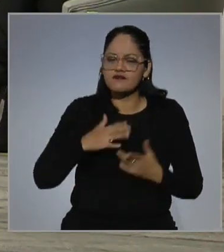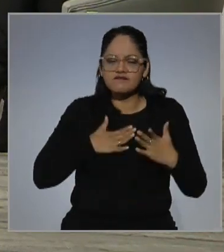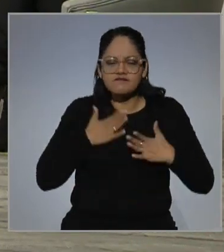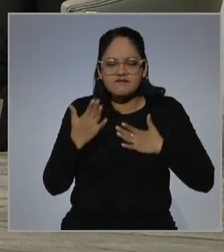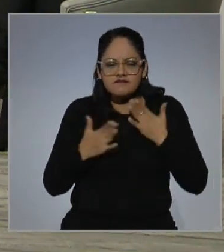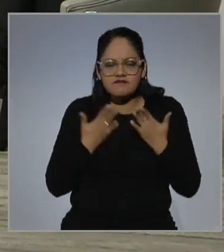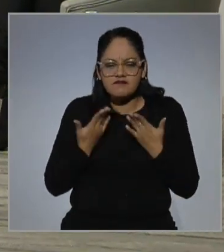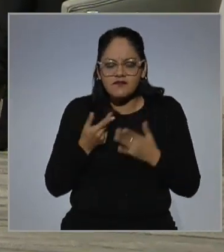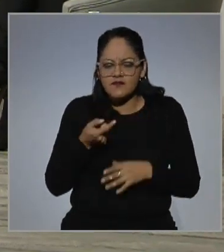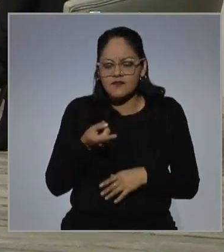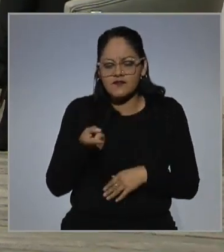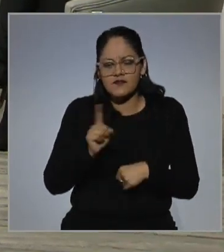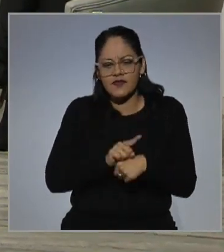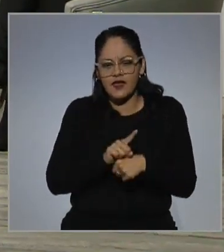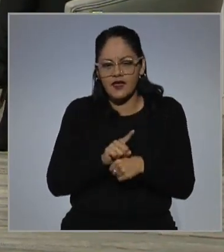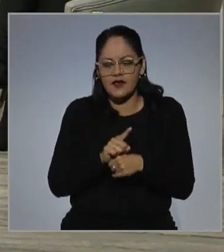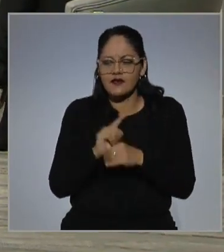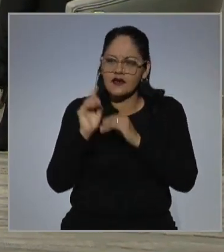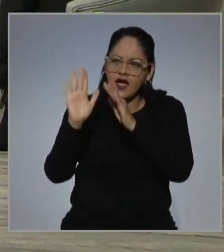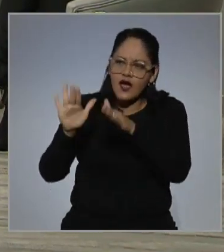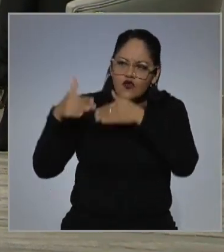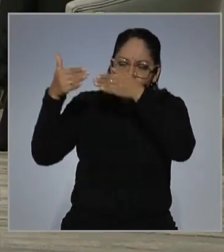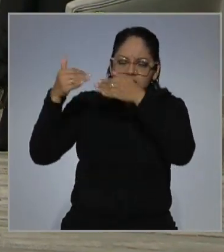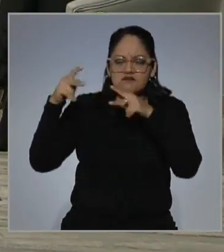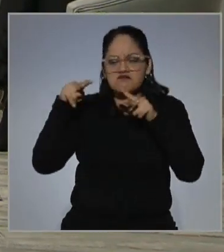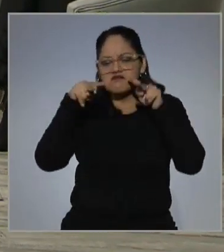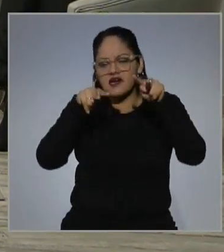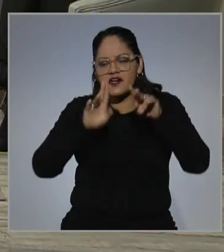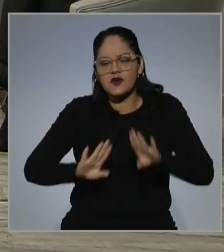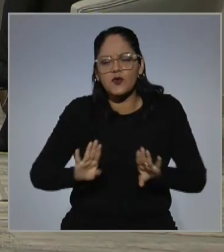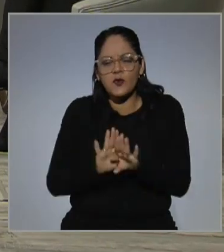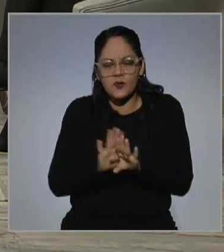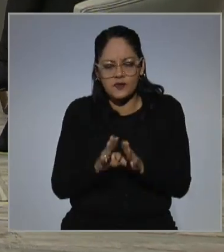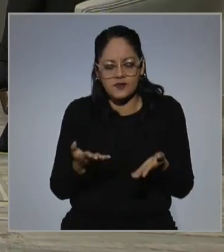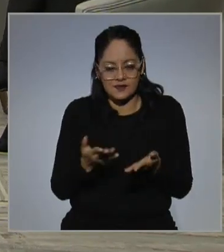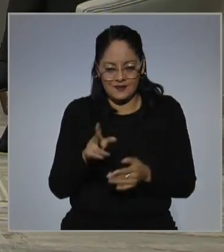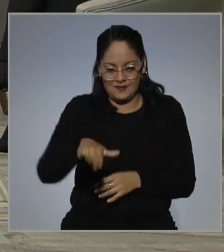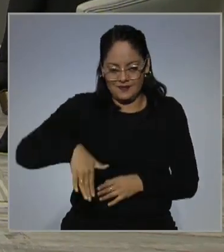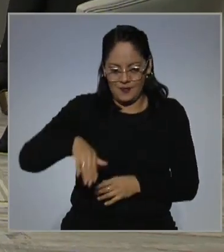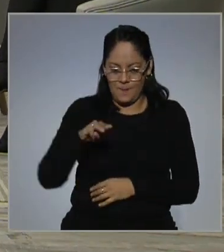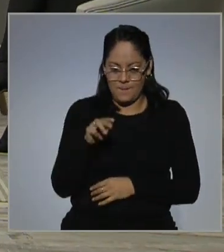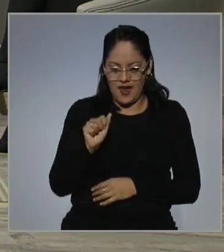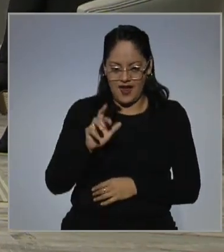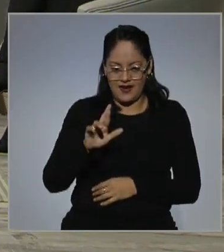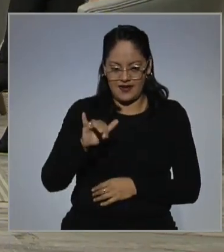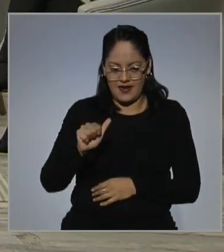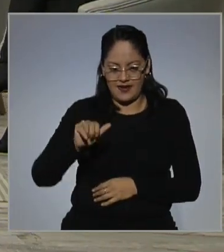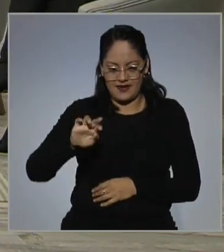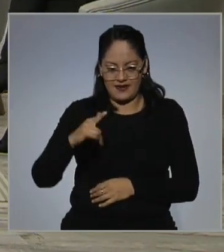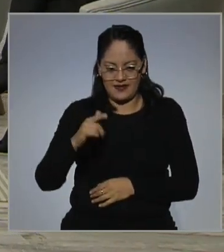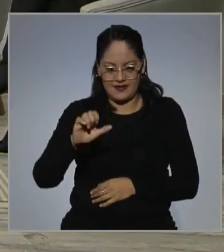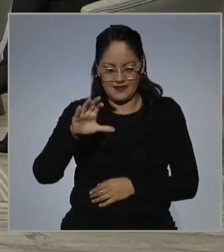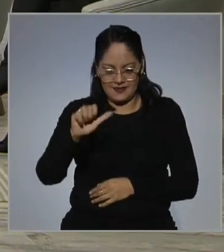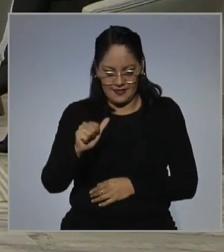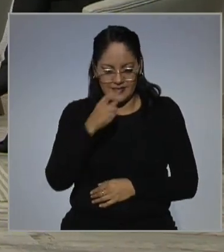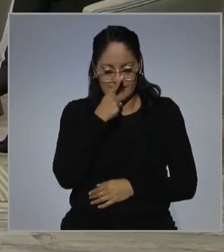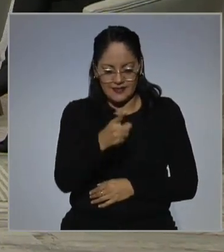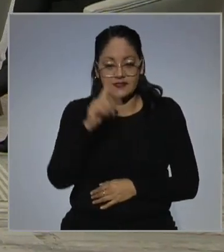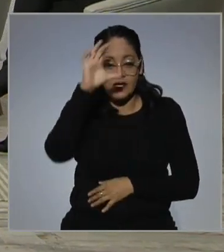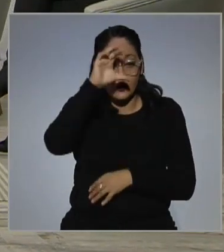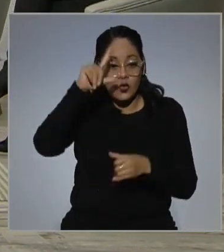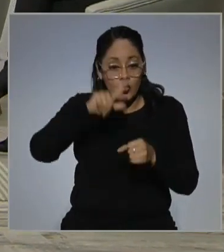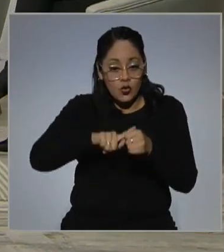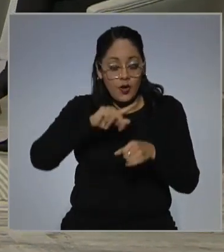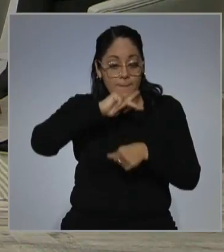ves cómo nos miran desde fuera, precisamente por lo que nos decía María Angélica, que para muchas culturas en